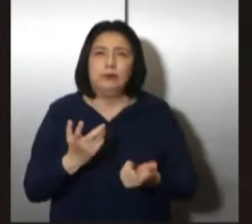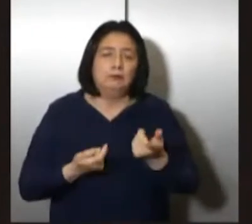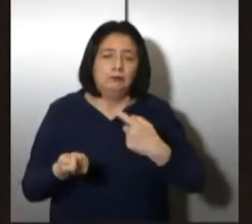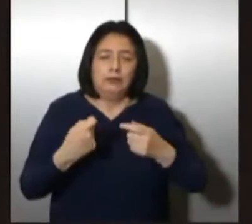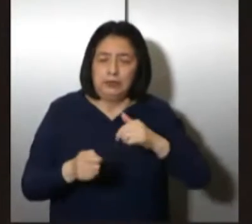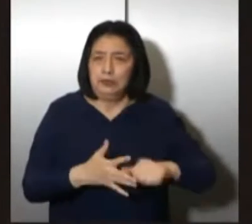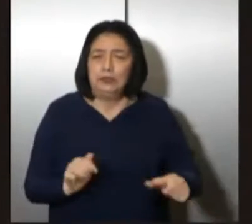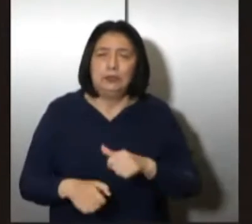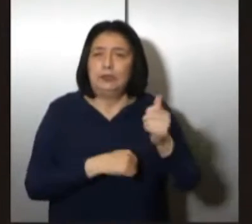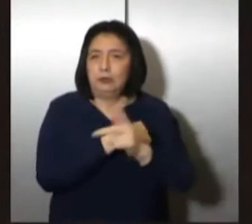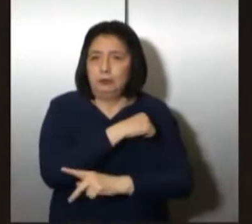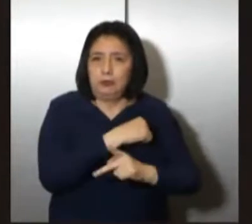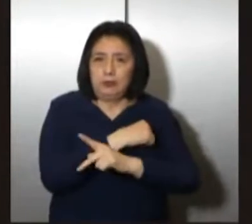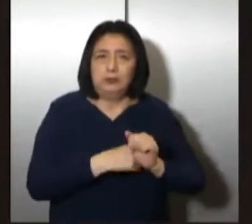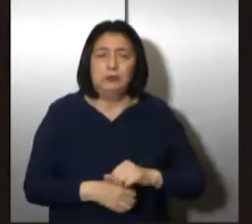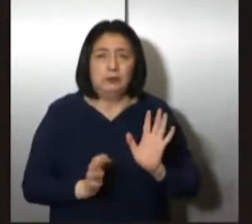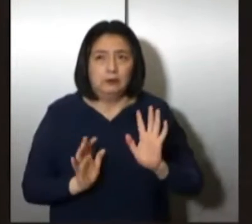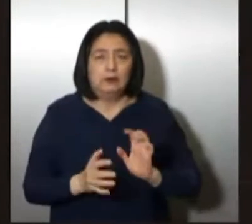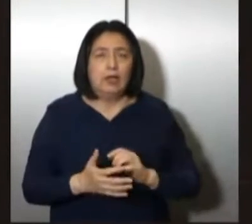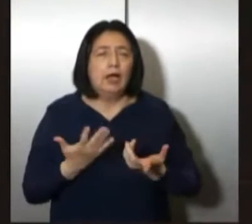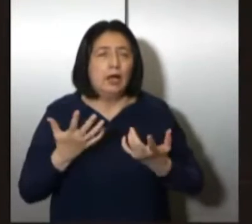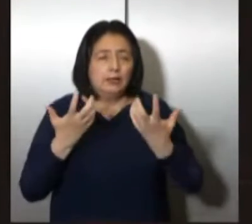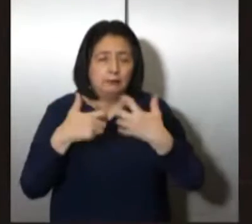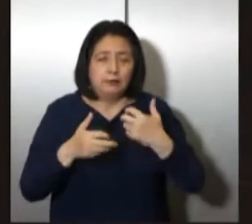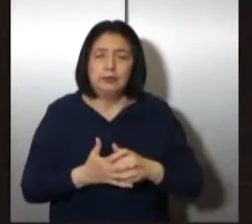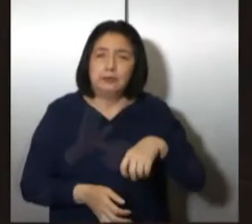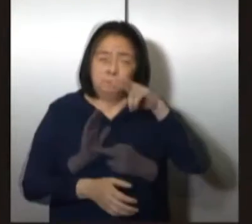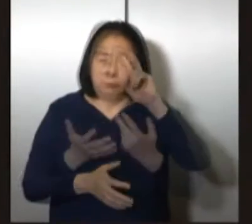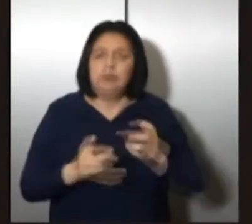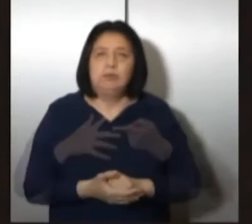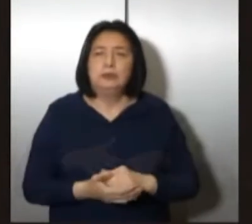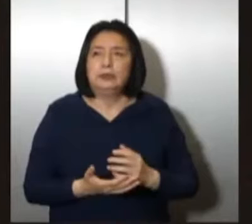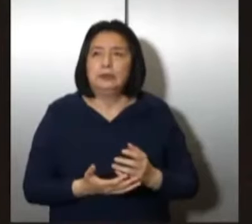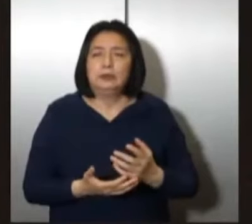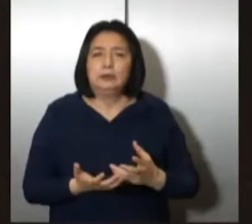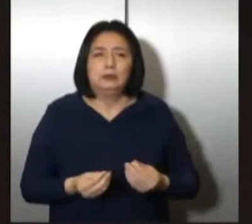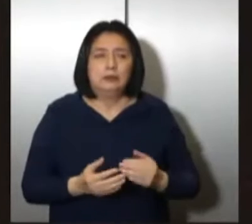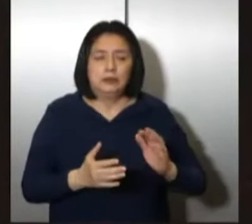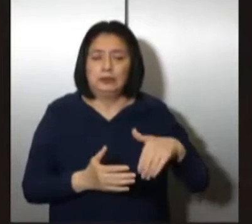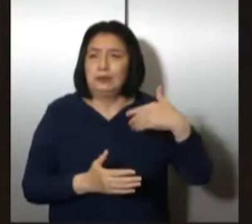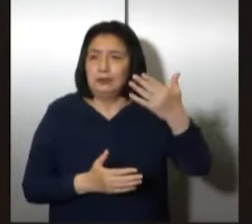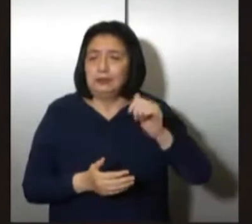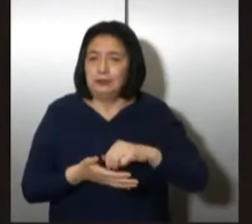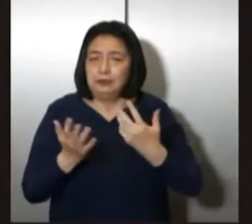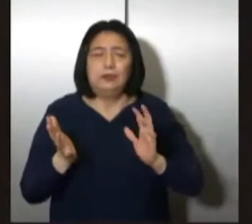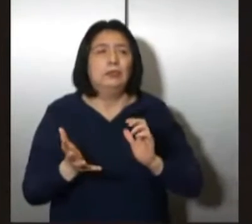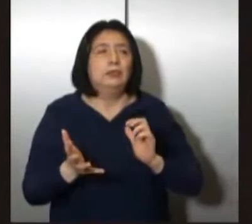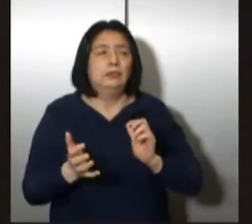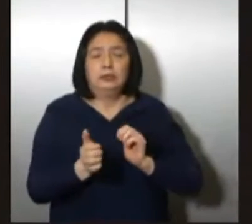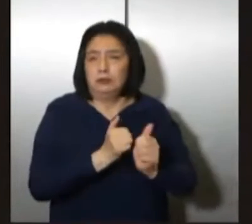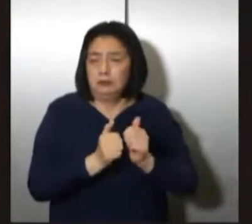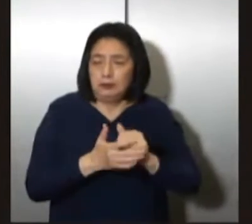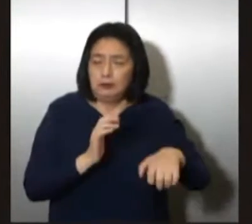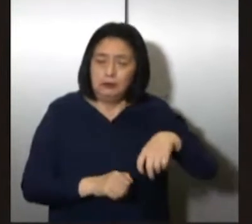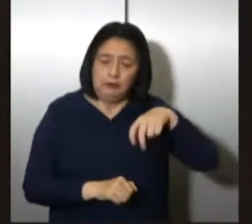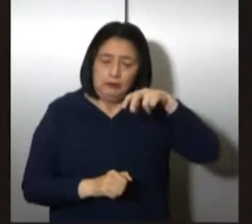exportaciones a emprendedores peruanos que representan los próximos grandes exportadores del